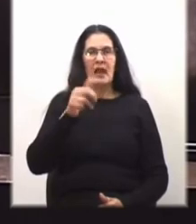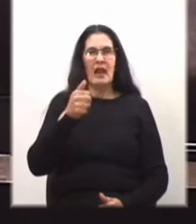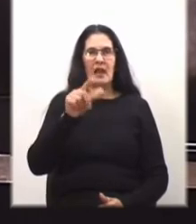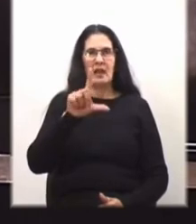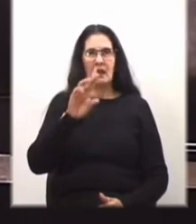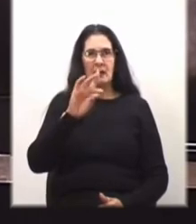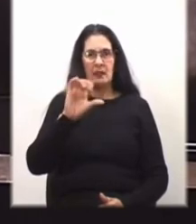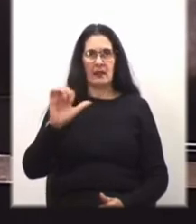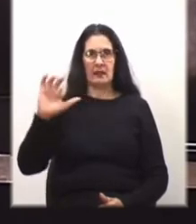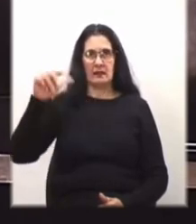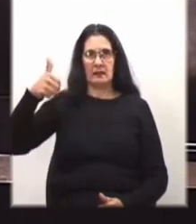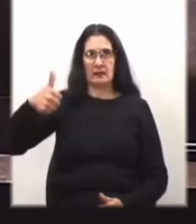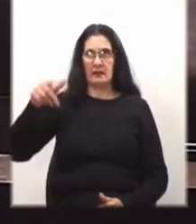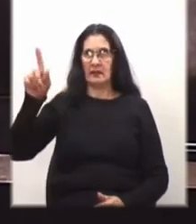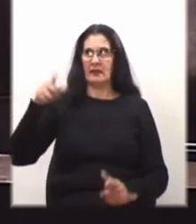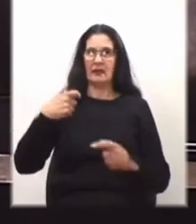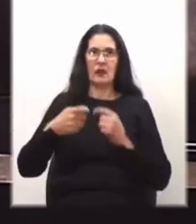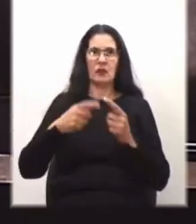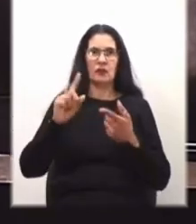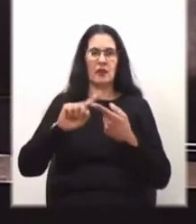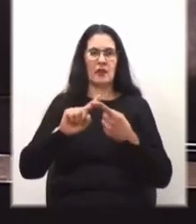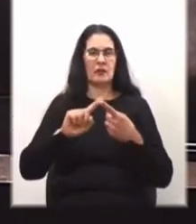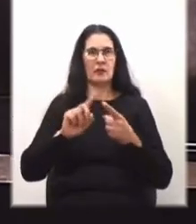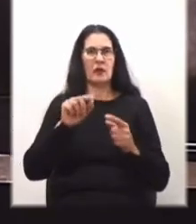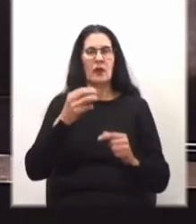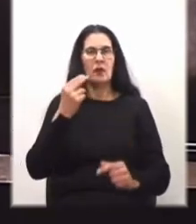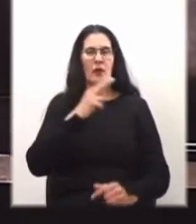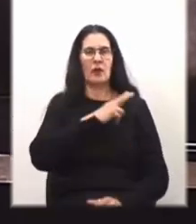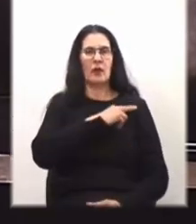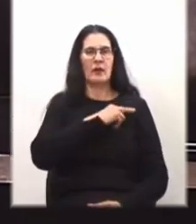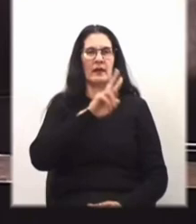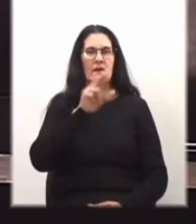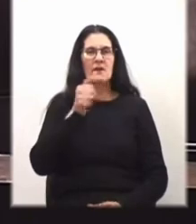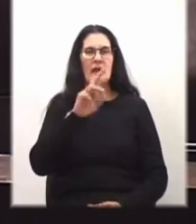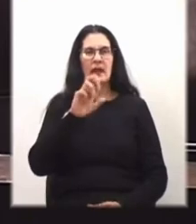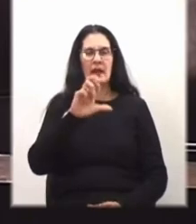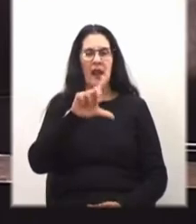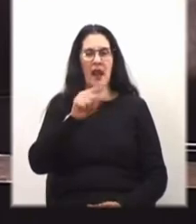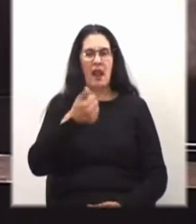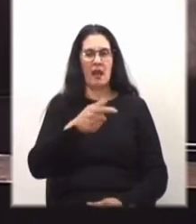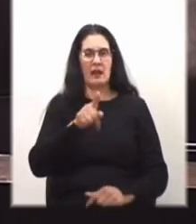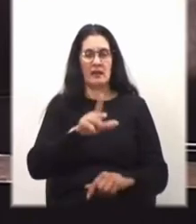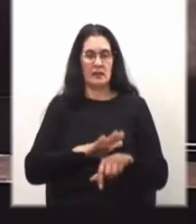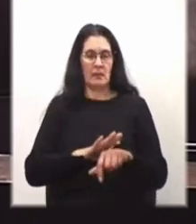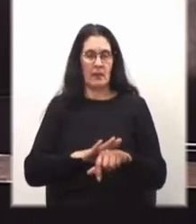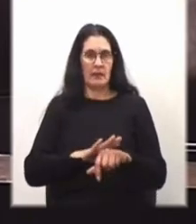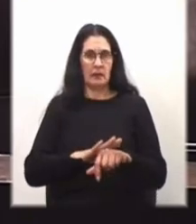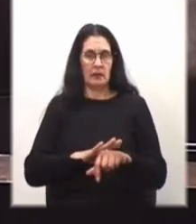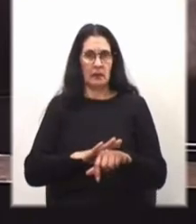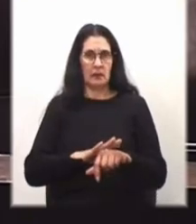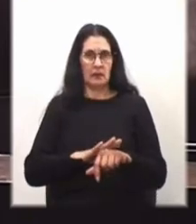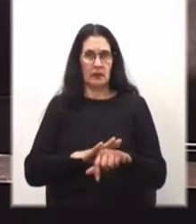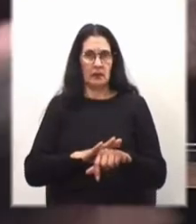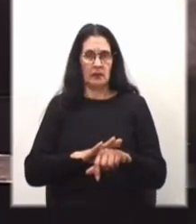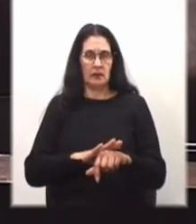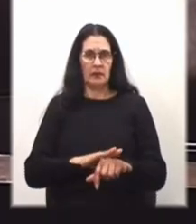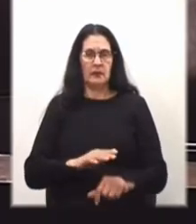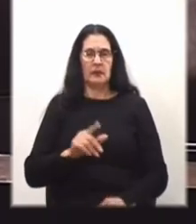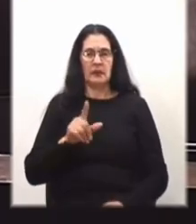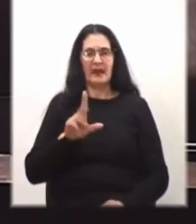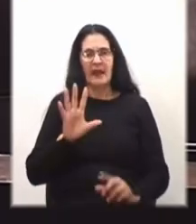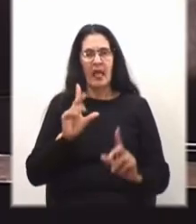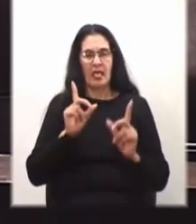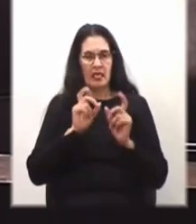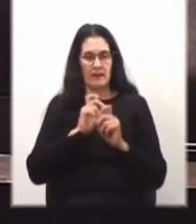de los que estuvieron negociando eso con el coronel Varela en su momento. Y era difícil